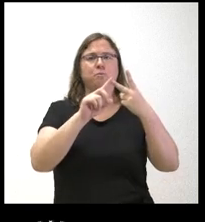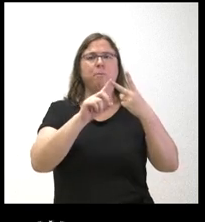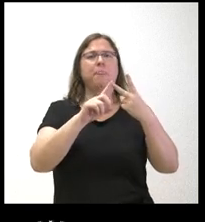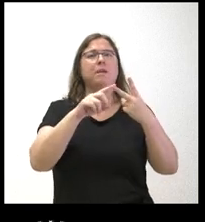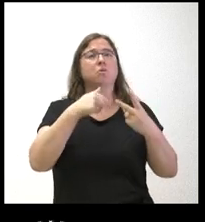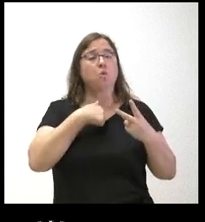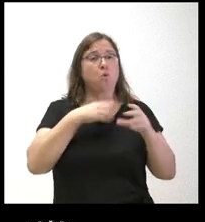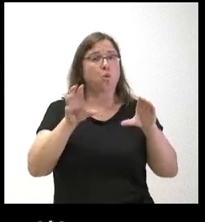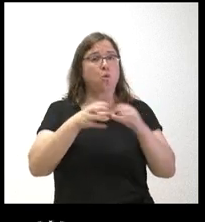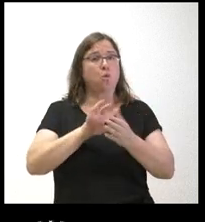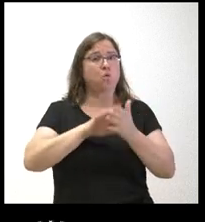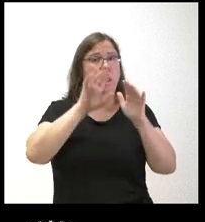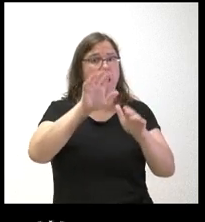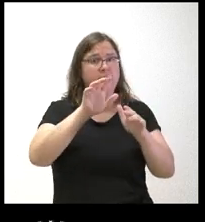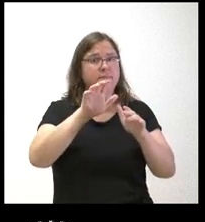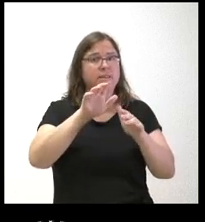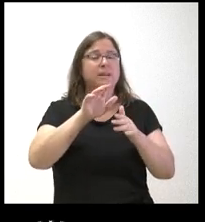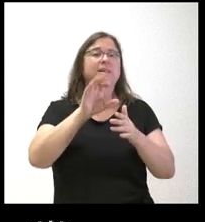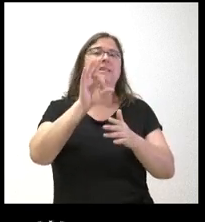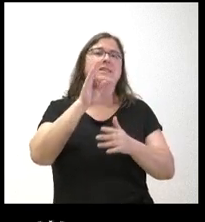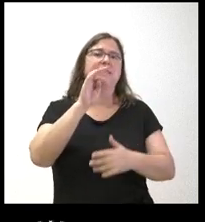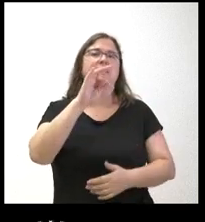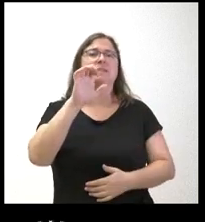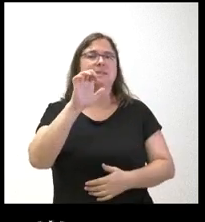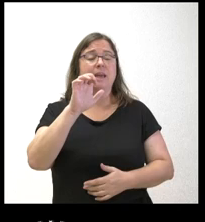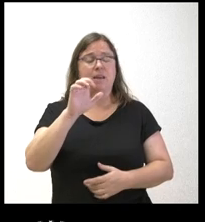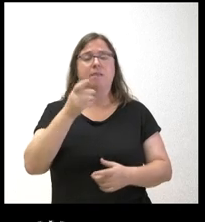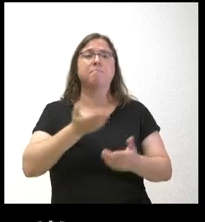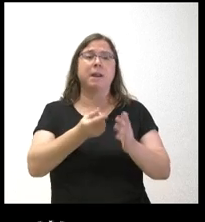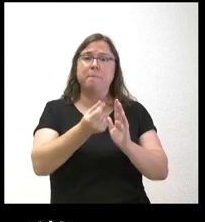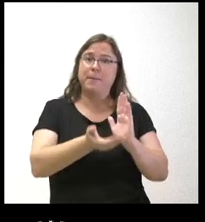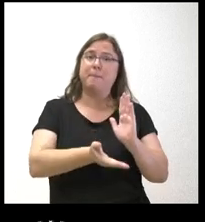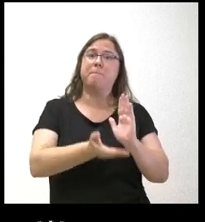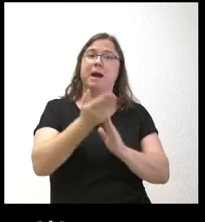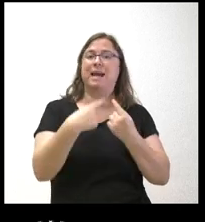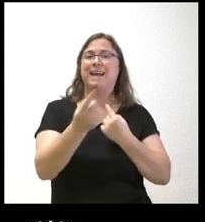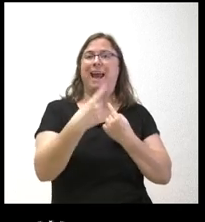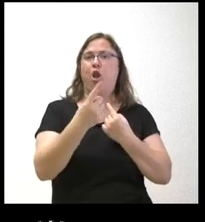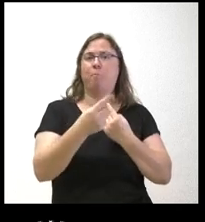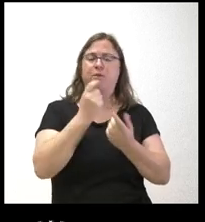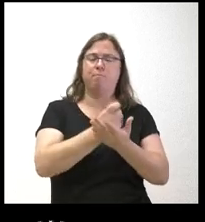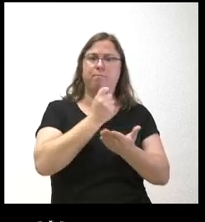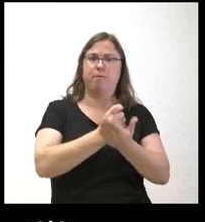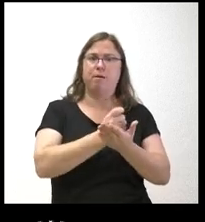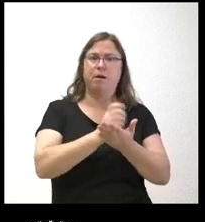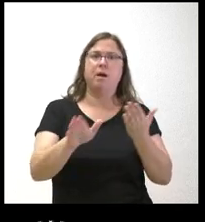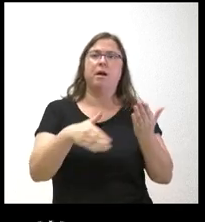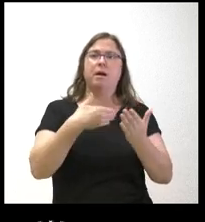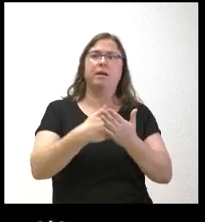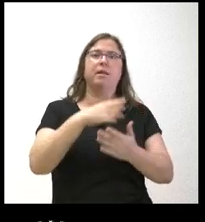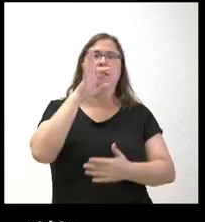a atender desde la junta la petición de para que castillete el precio del kilometraje de sus empleados hasta los